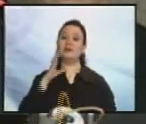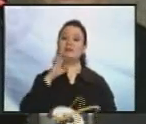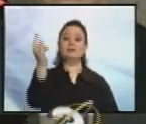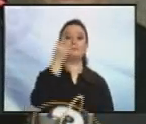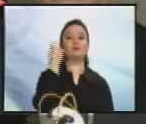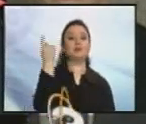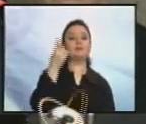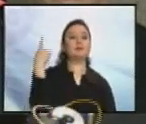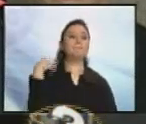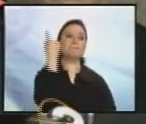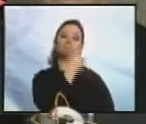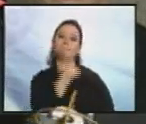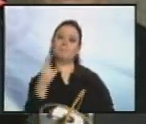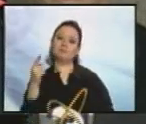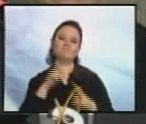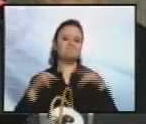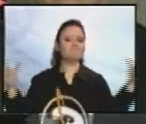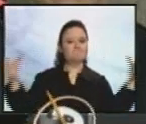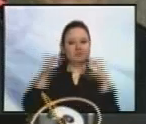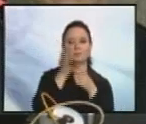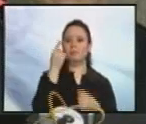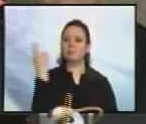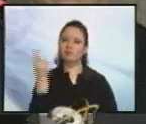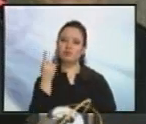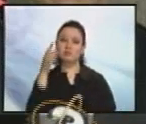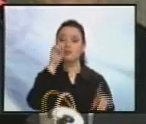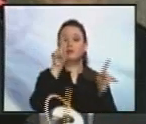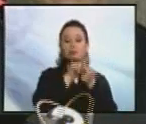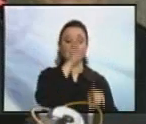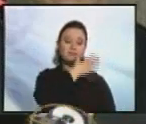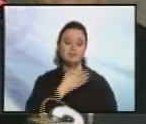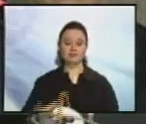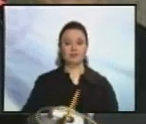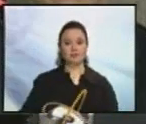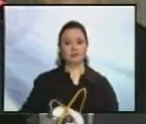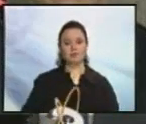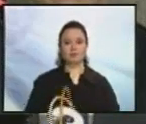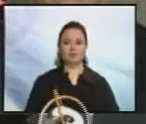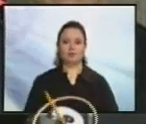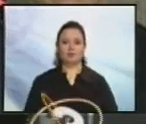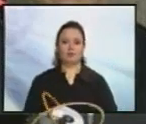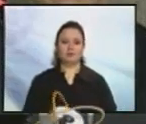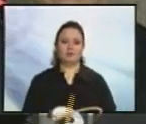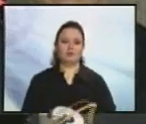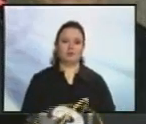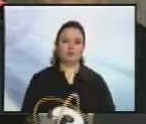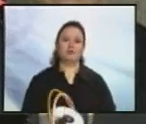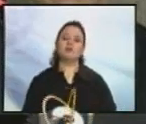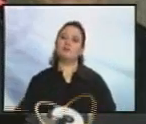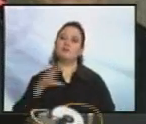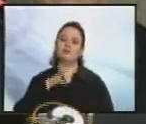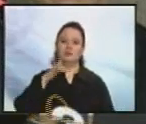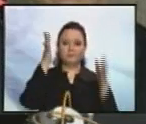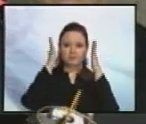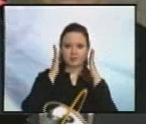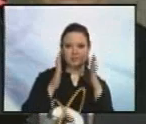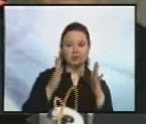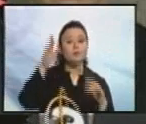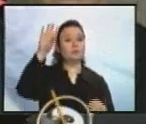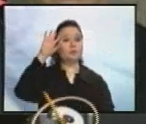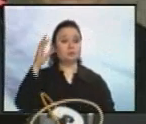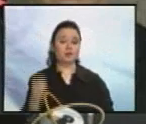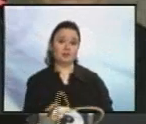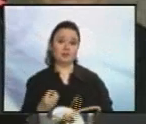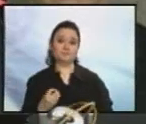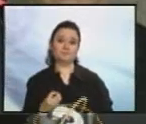todos y a todas las áreas del Estado y no debe ignorarse, porque el crimen se